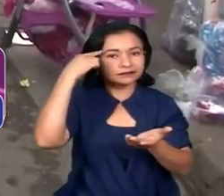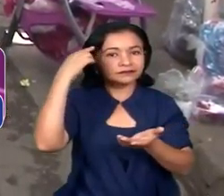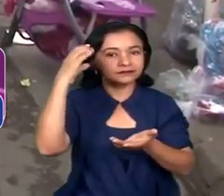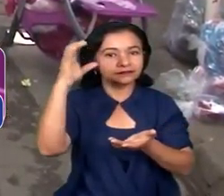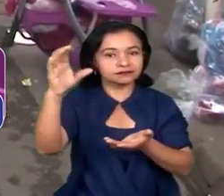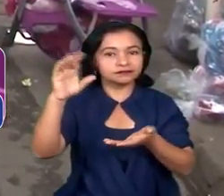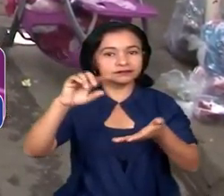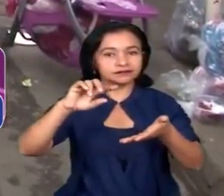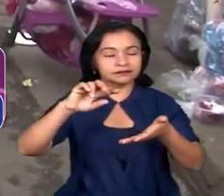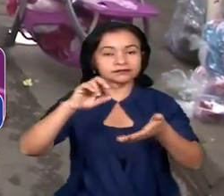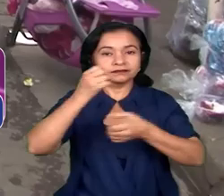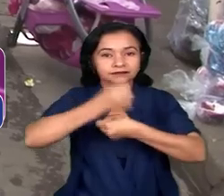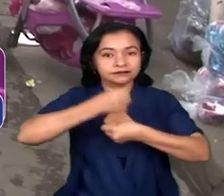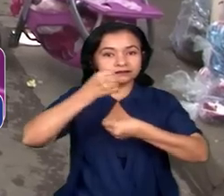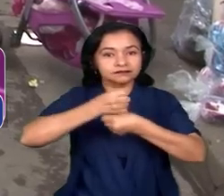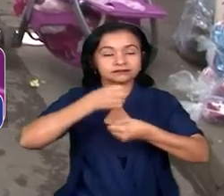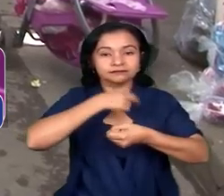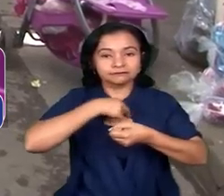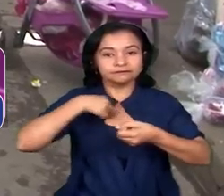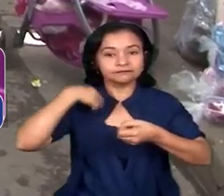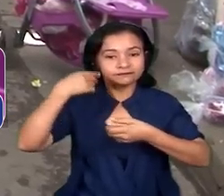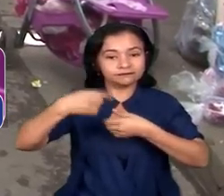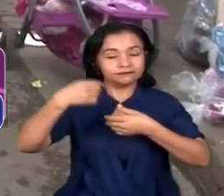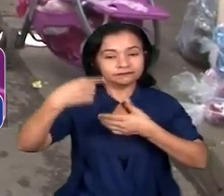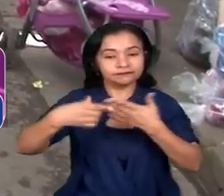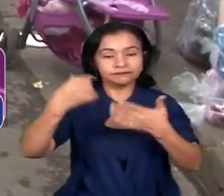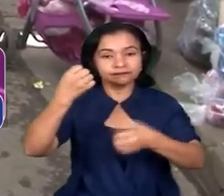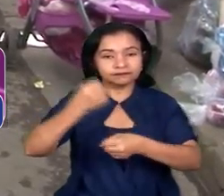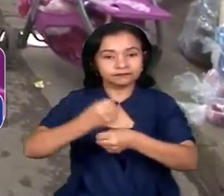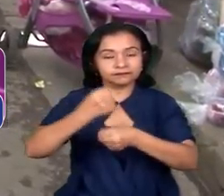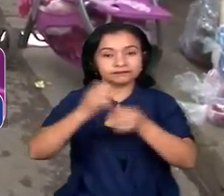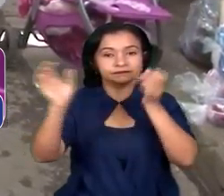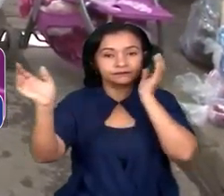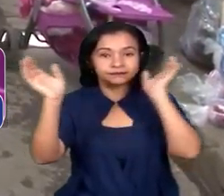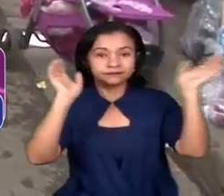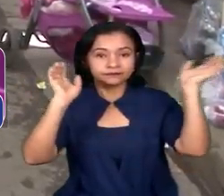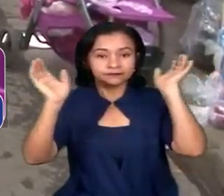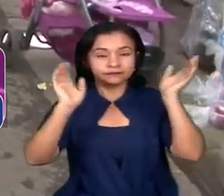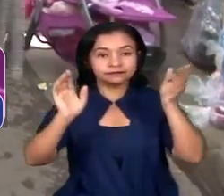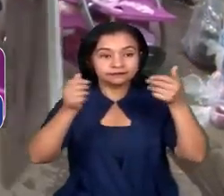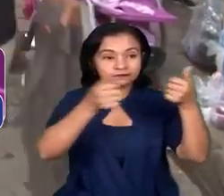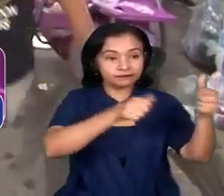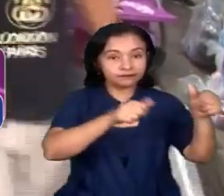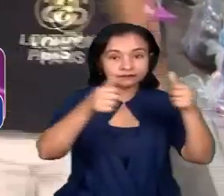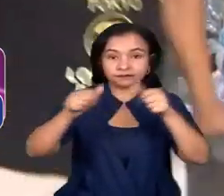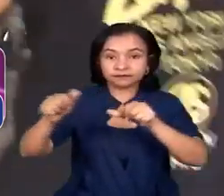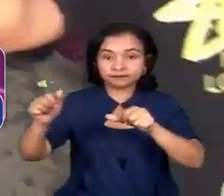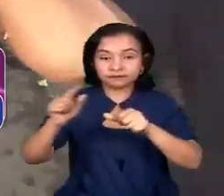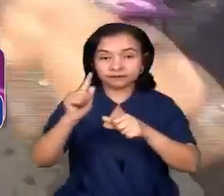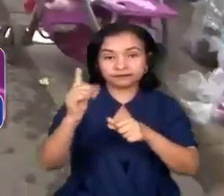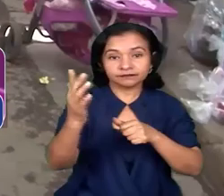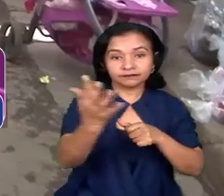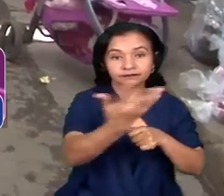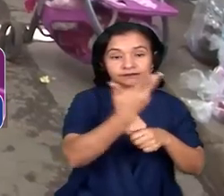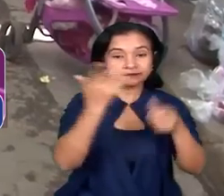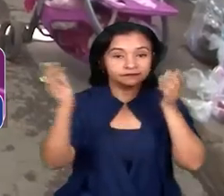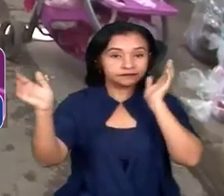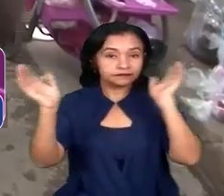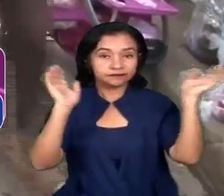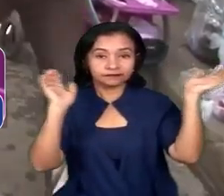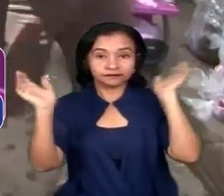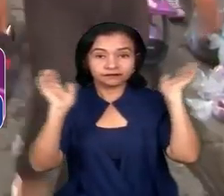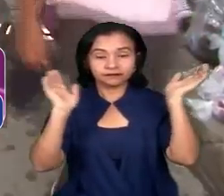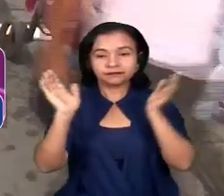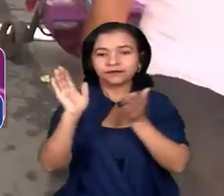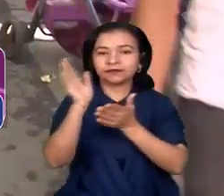en ese trabajo arduo que tenemos en los mercados, si los ponemos de acuerdo casi todo el comercio, porque ahí habrán